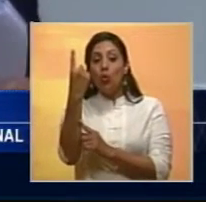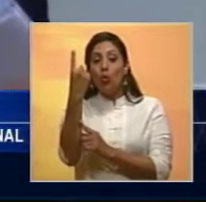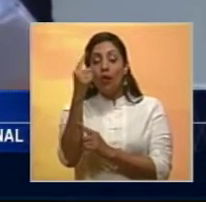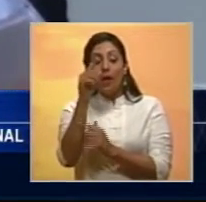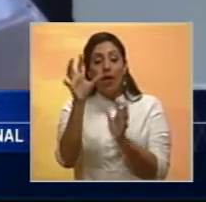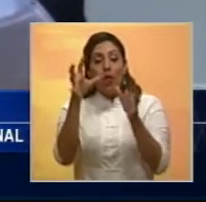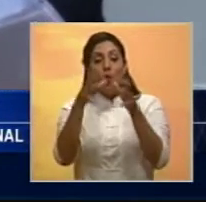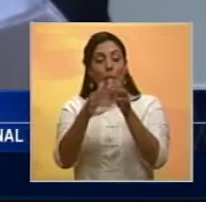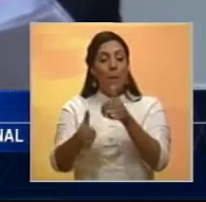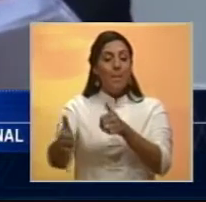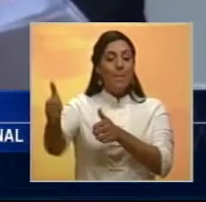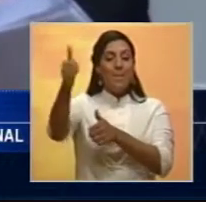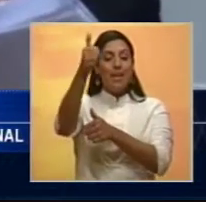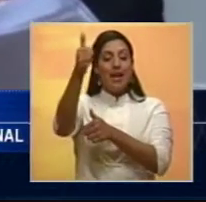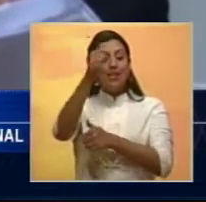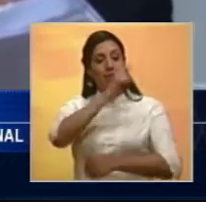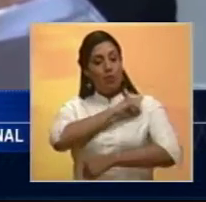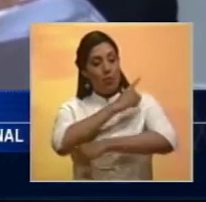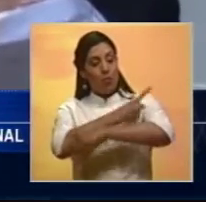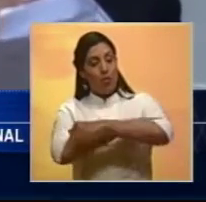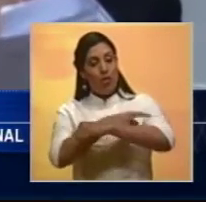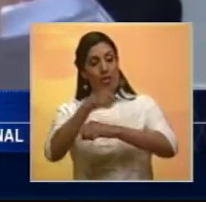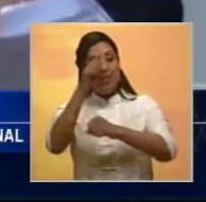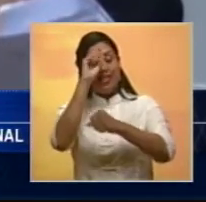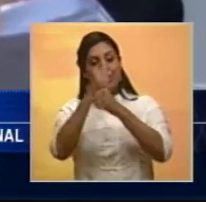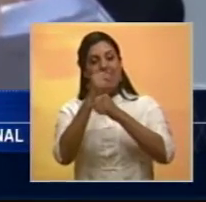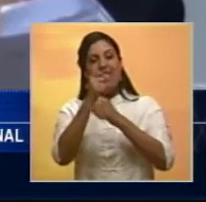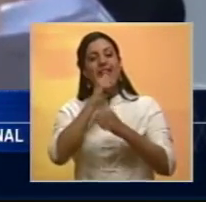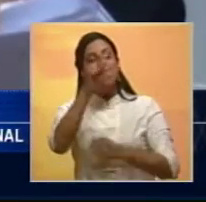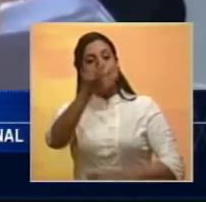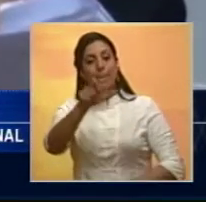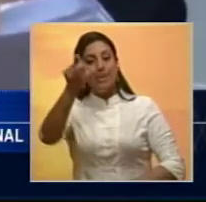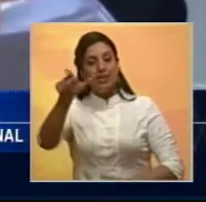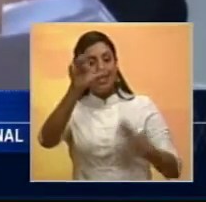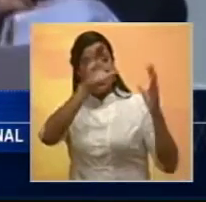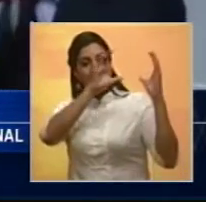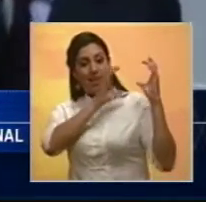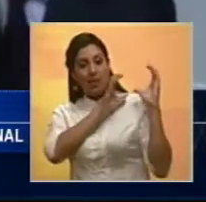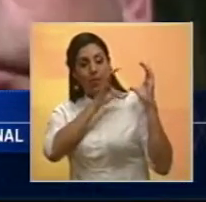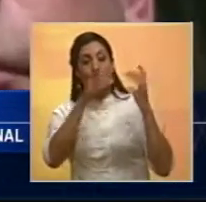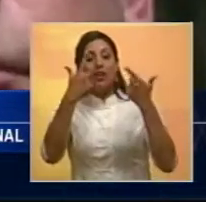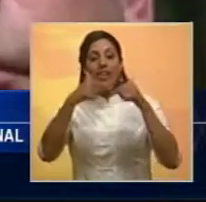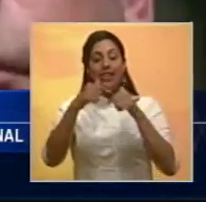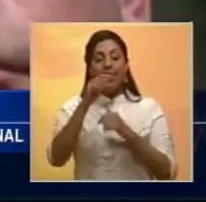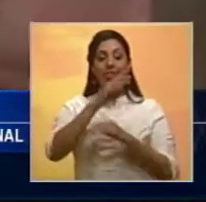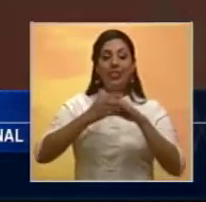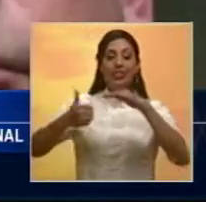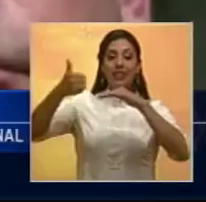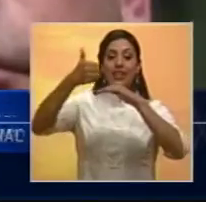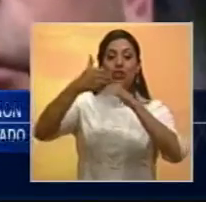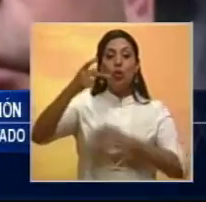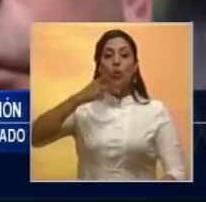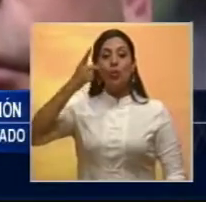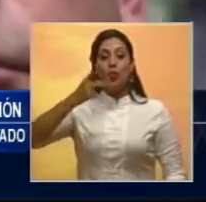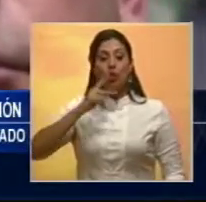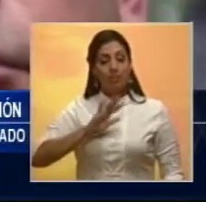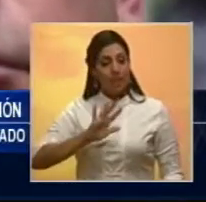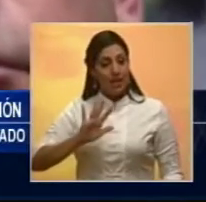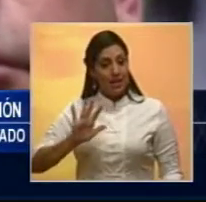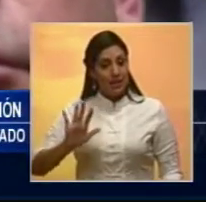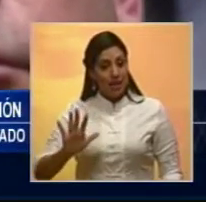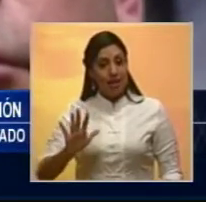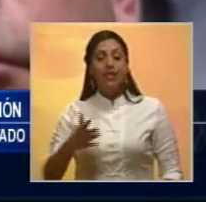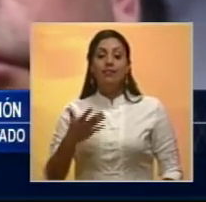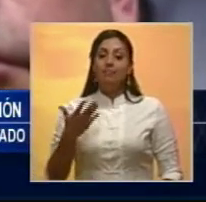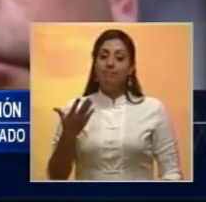las máximas autoridades del Poder Ejecutivo, que son las personas que ocupan cargos de dirección política. De